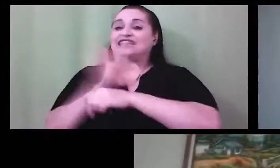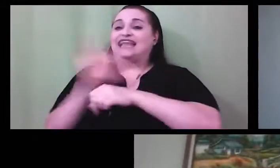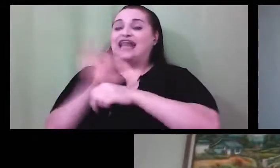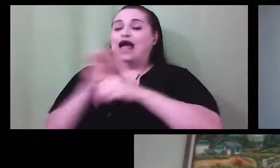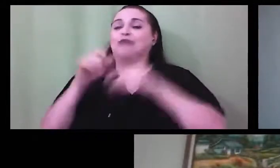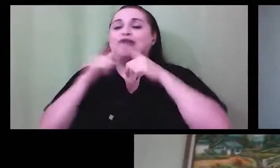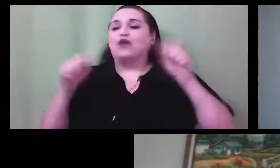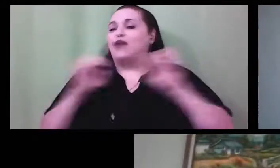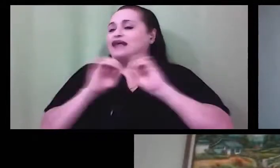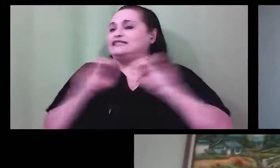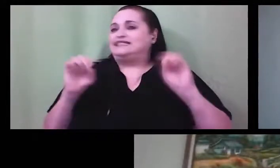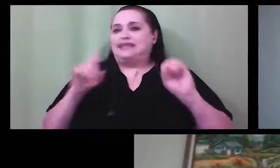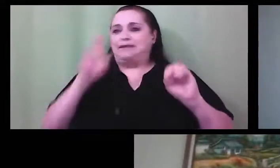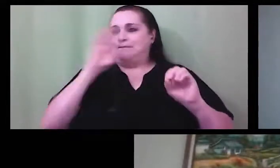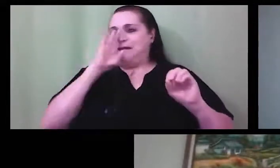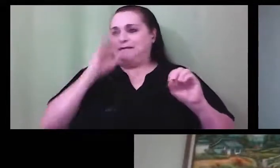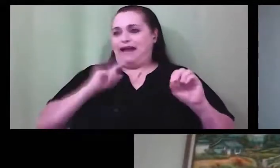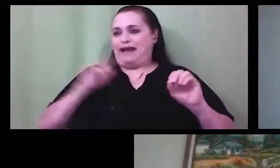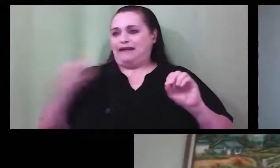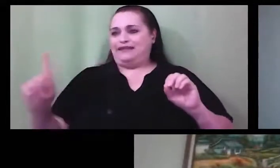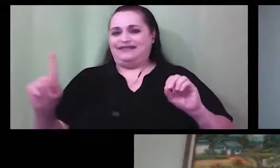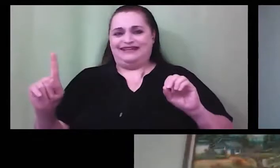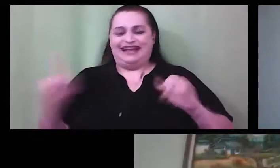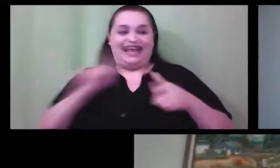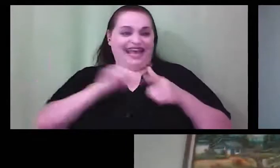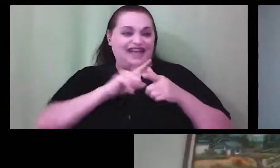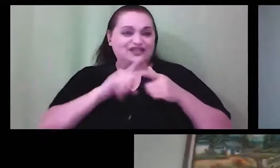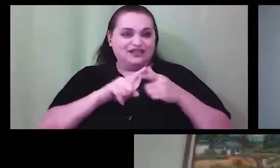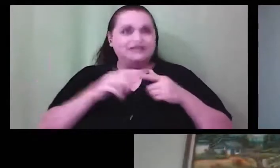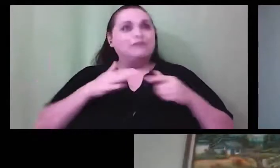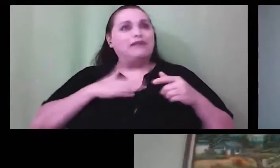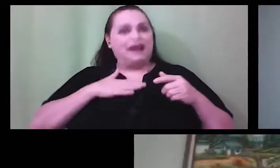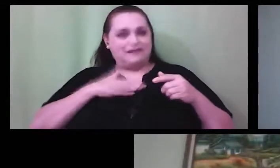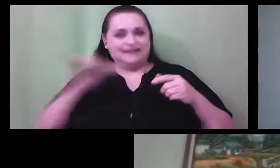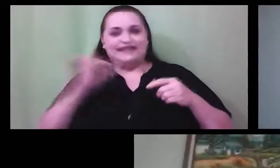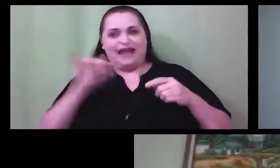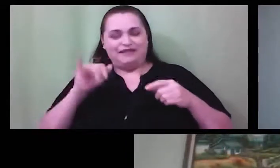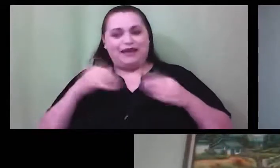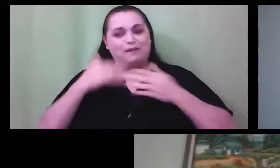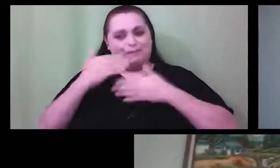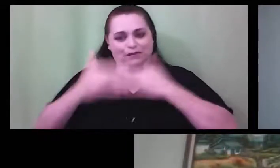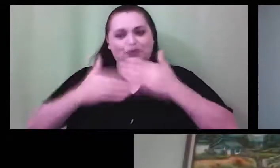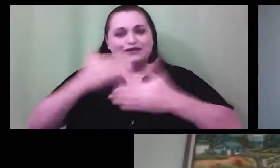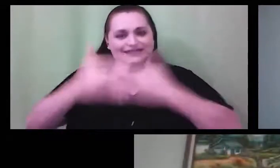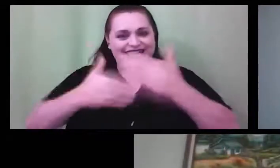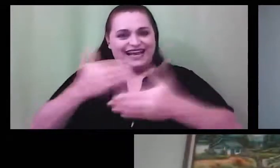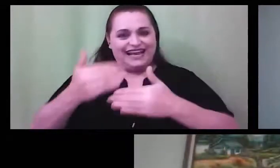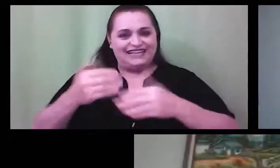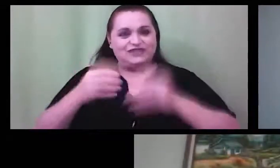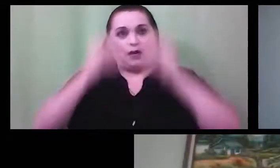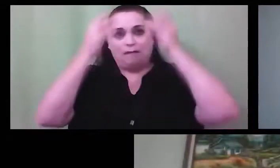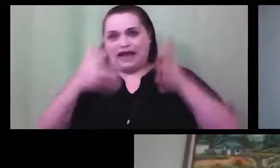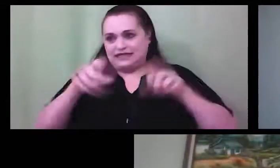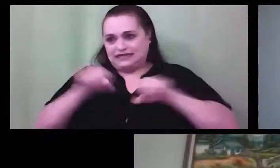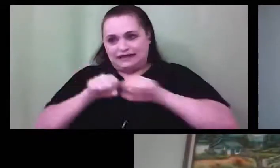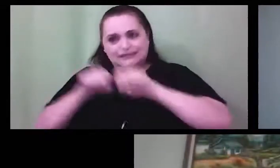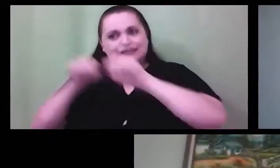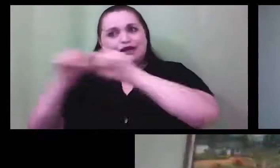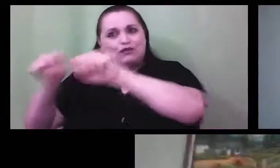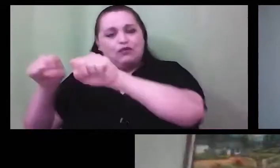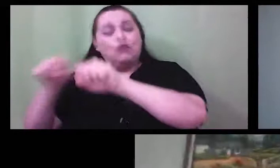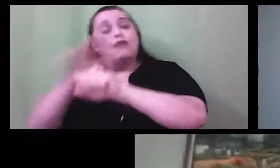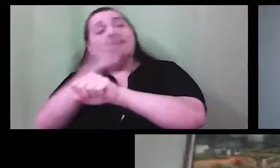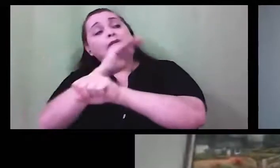sin estar la mamá presente. Entonces, digamos que para mí también fue todo un proceso porque la maestra se lo llevó y me dijo,